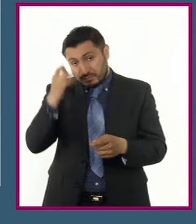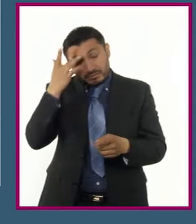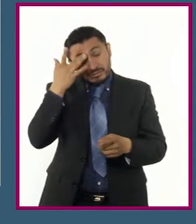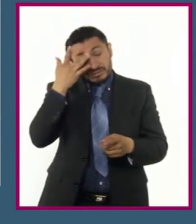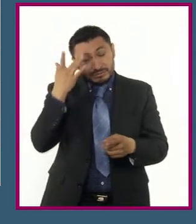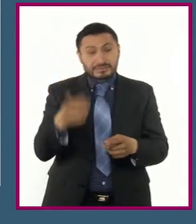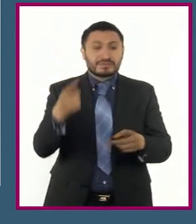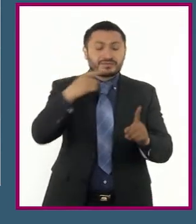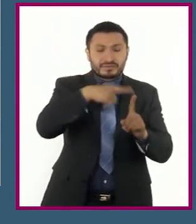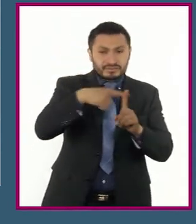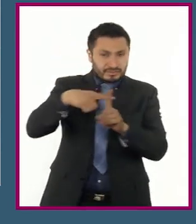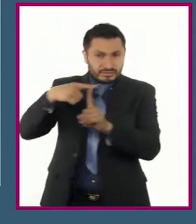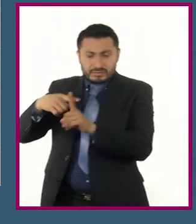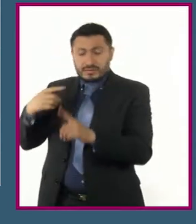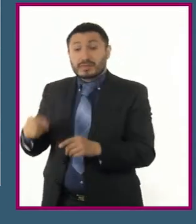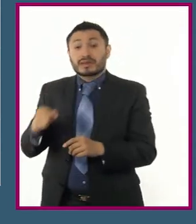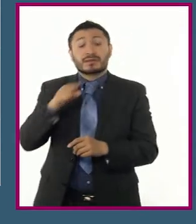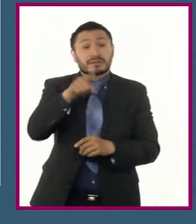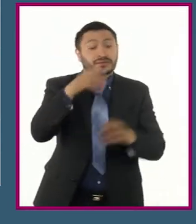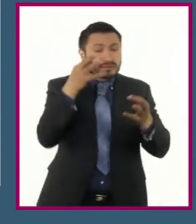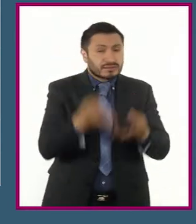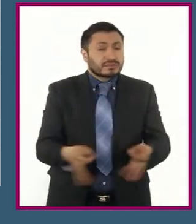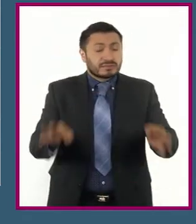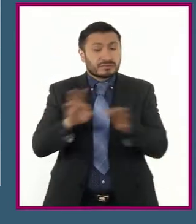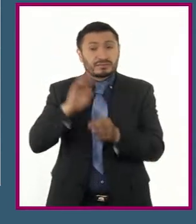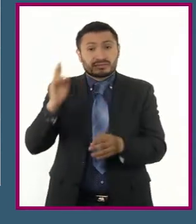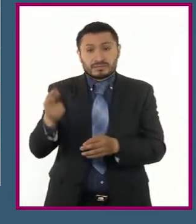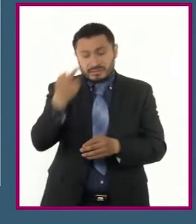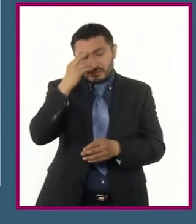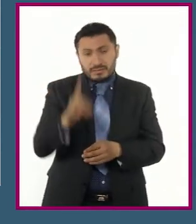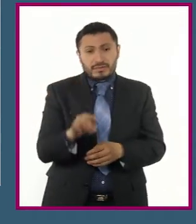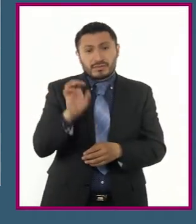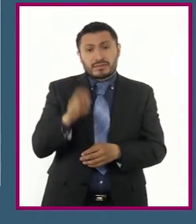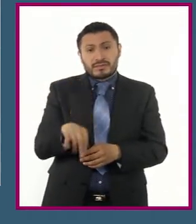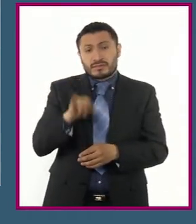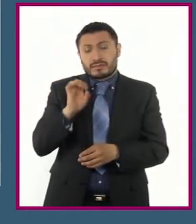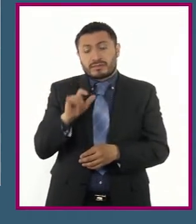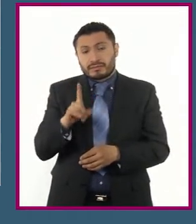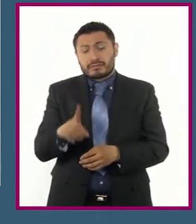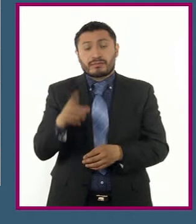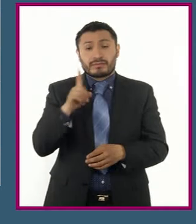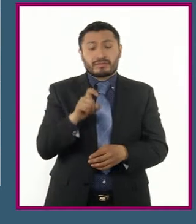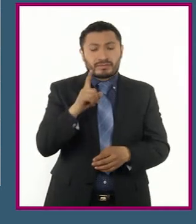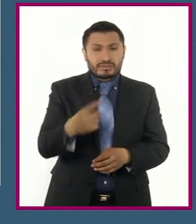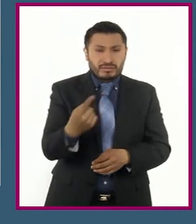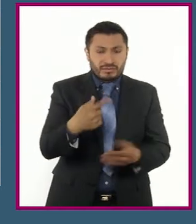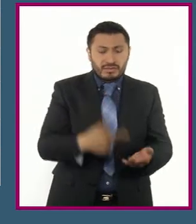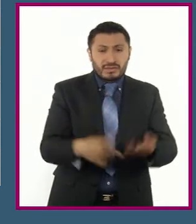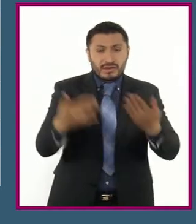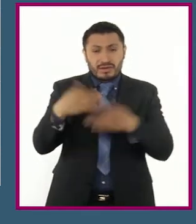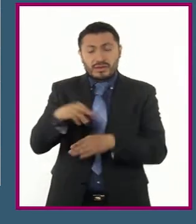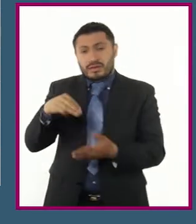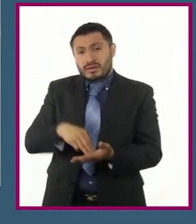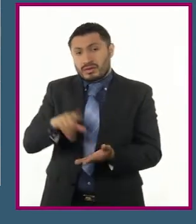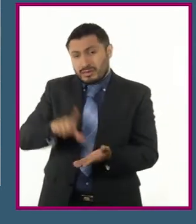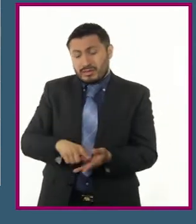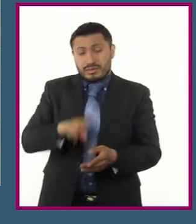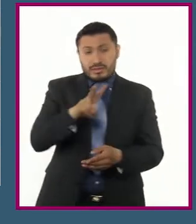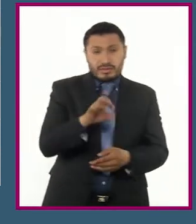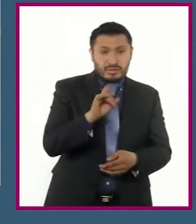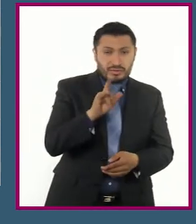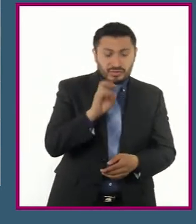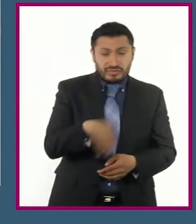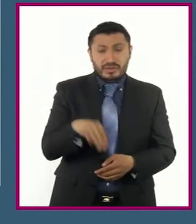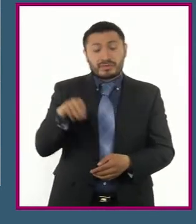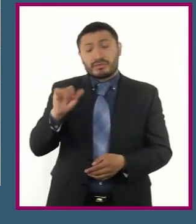disolvente y soluto. Cabe señalar que como la densidad del agua es 1 gramo sobre mililitro, el volumen y la masa tienen